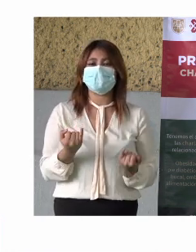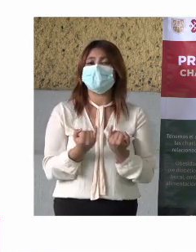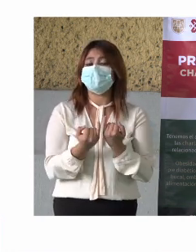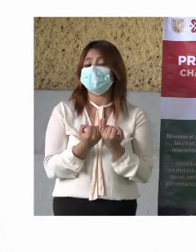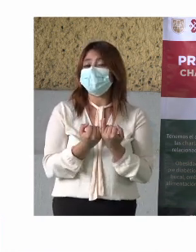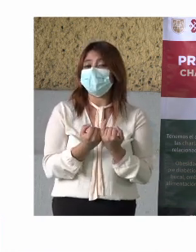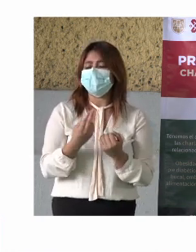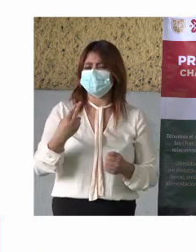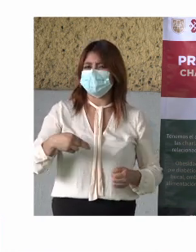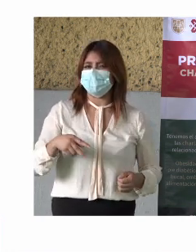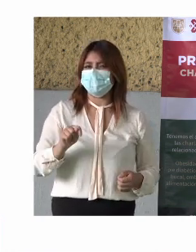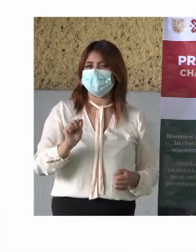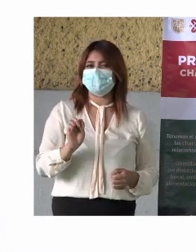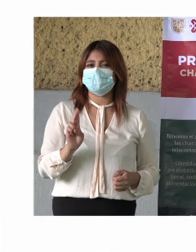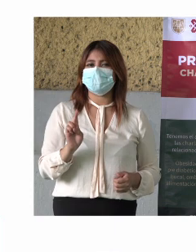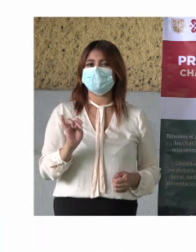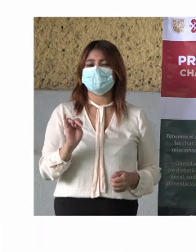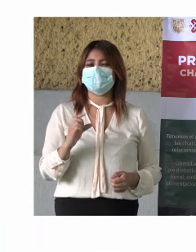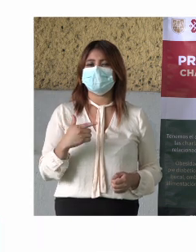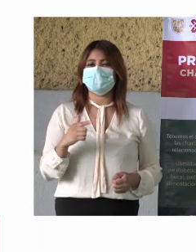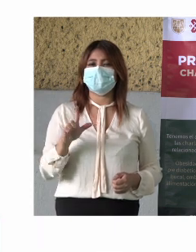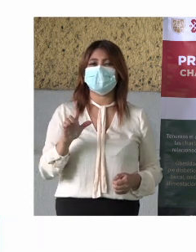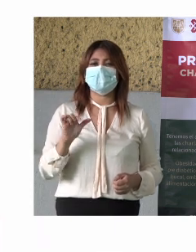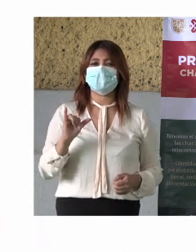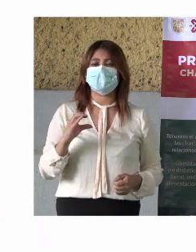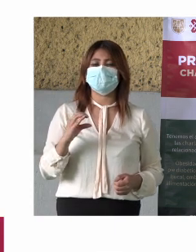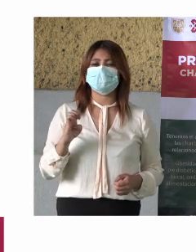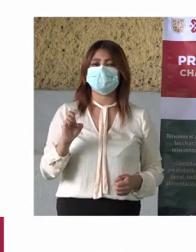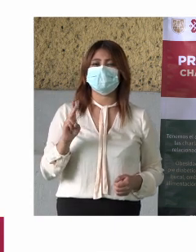a ayudar al metabolismo del tejido adiposo.